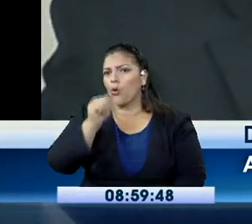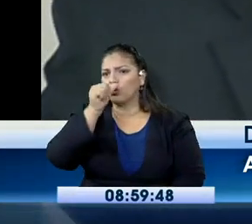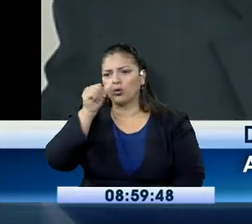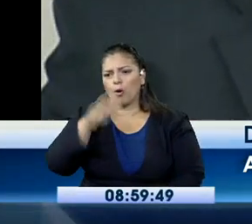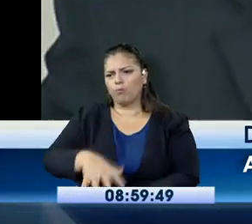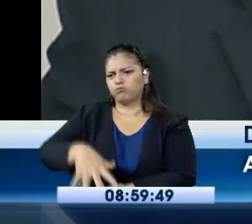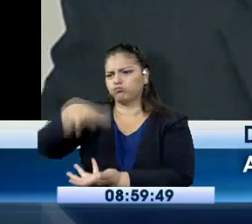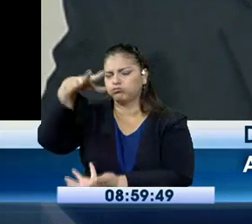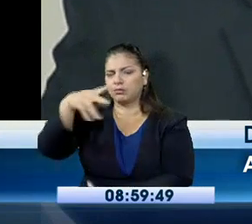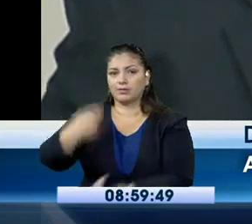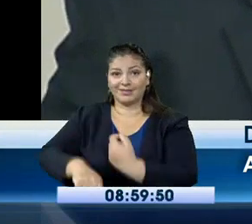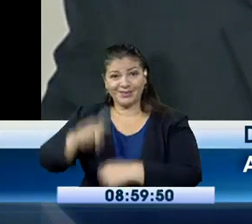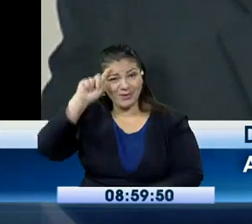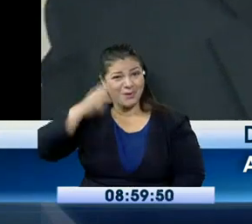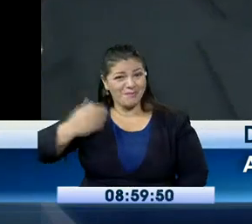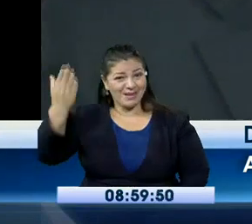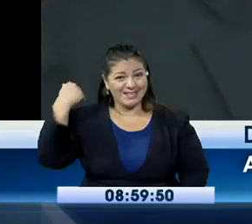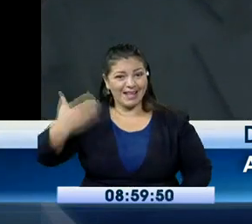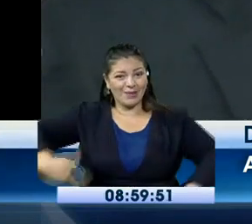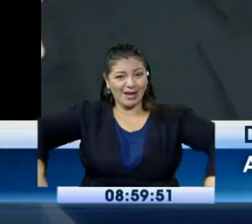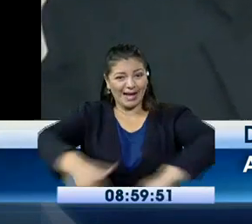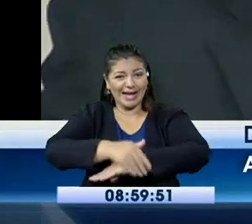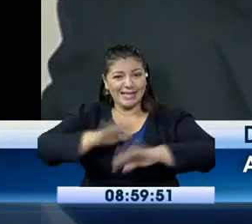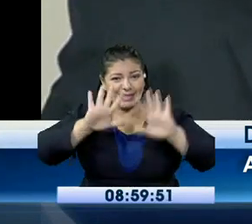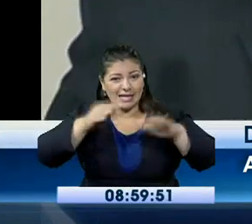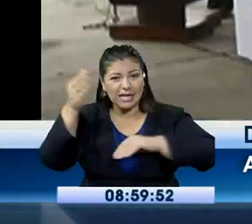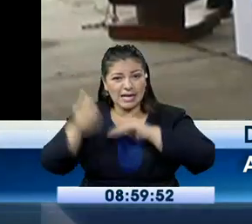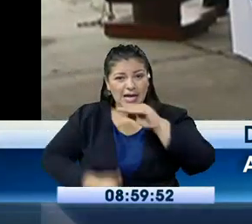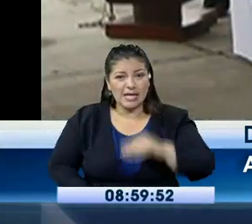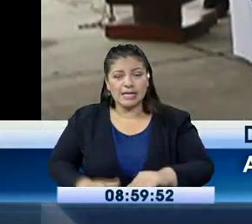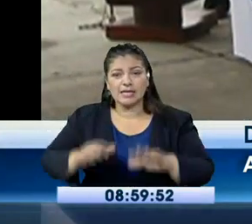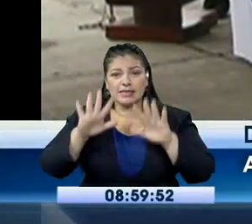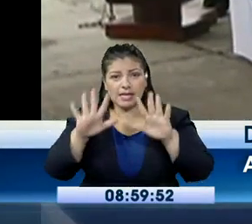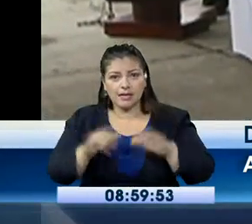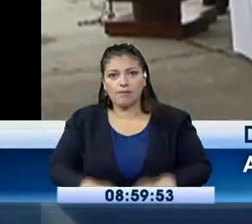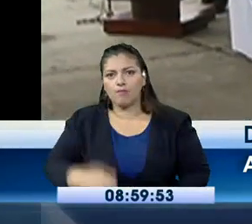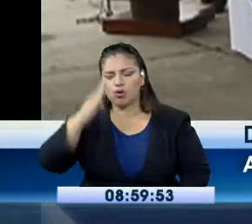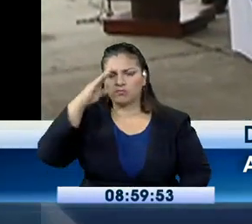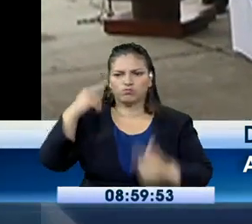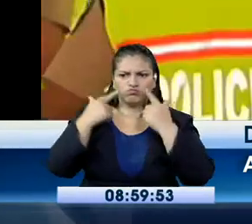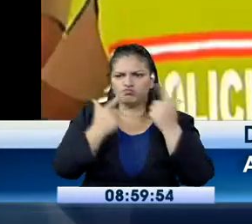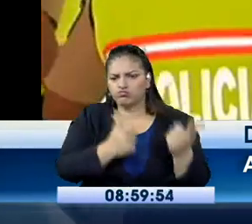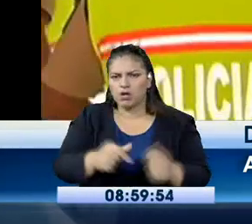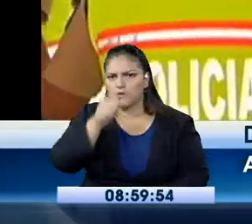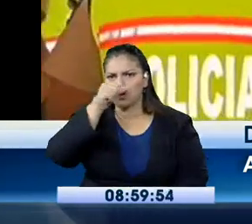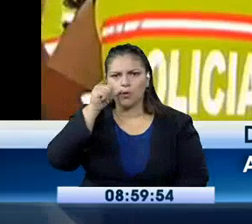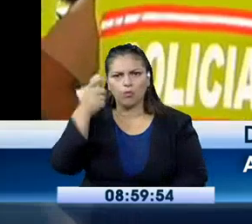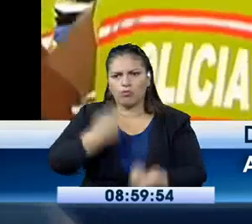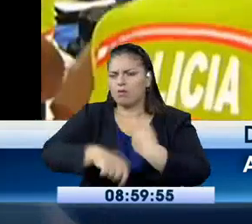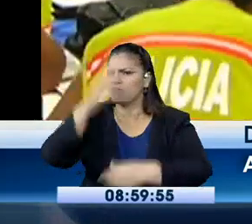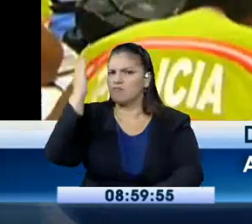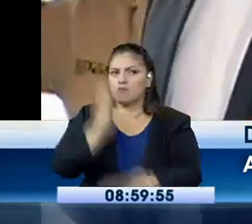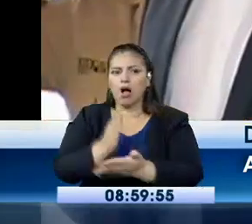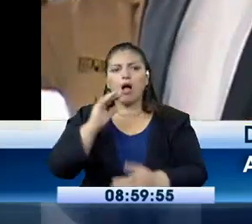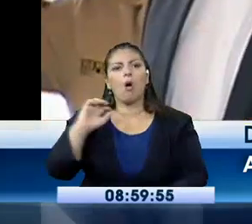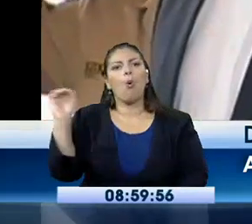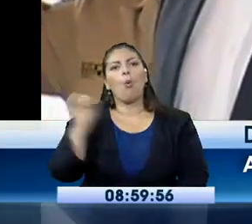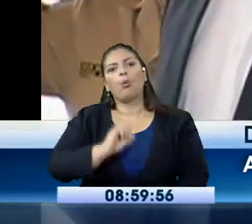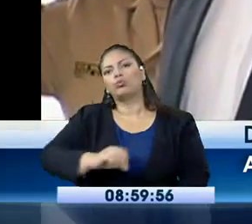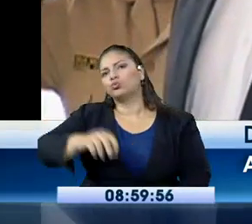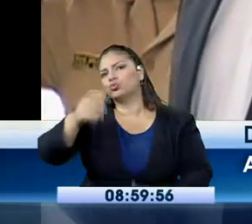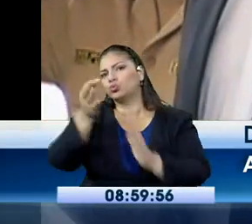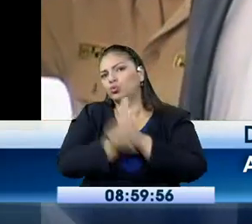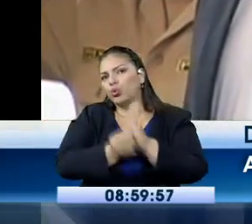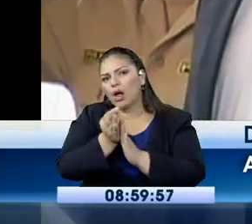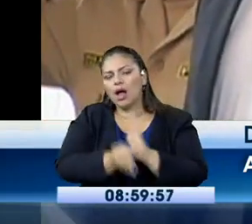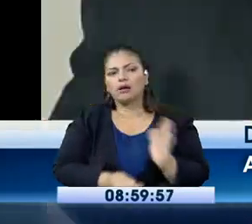la Bahía de la Droga que le decían en la décima aquí en Durán, el Cerro de las Cabras en Durán? Tenemos la zona H que